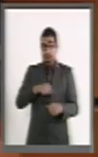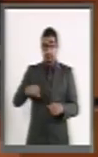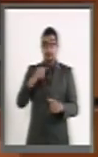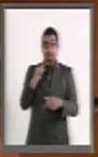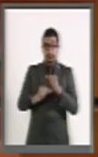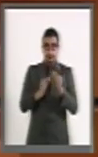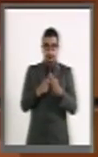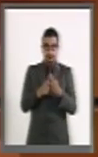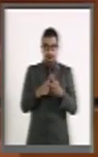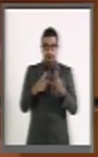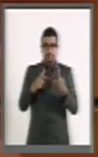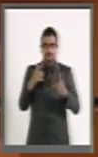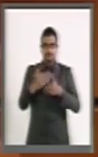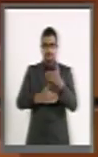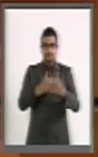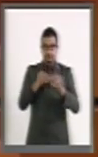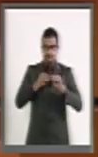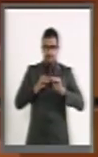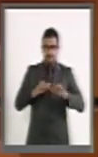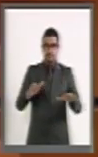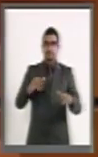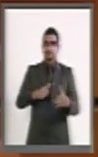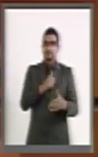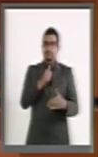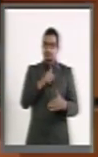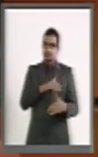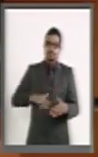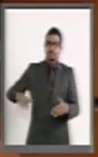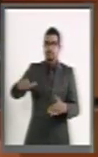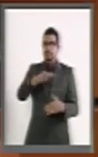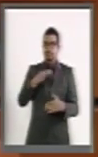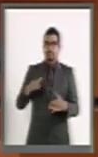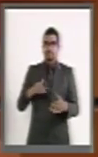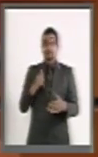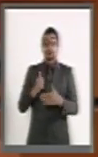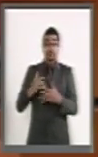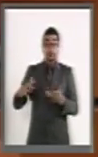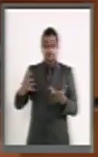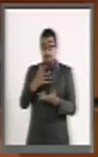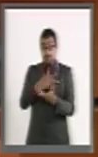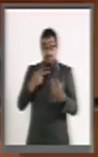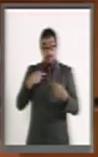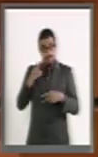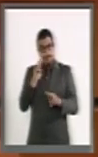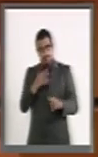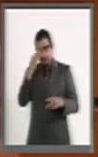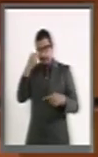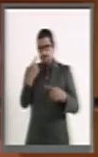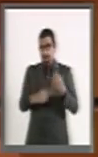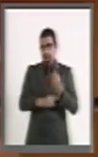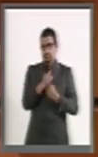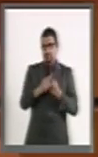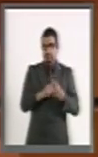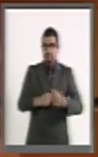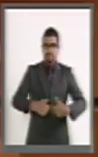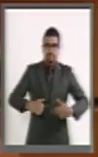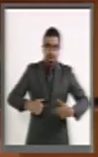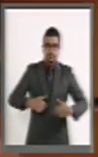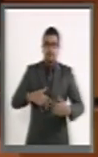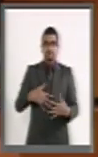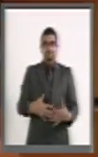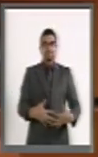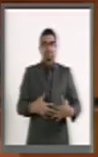a día se enquista en nuestra sociedad, además de que reconocemos a estos dos problemas, la obesidad y el